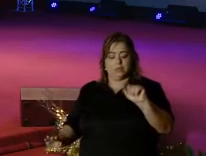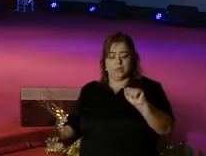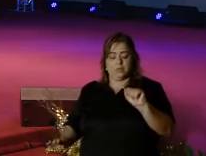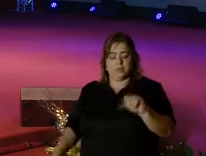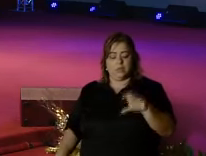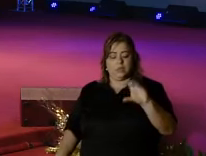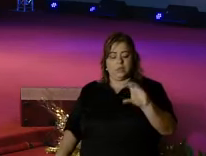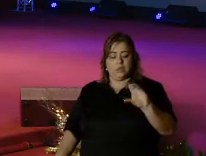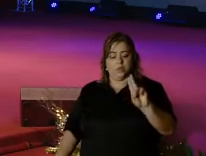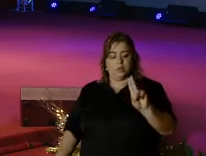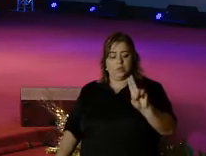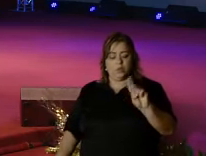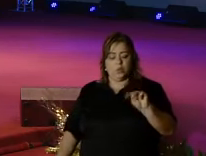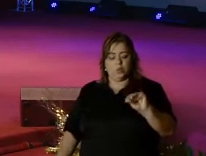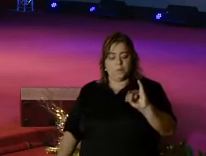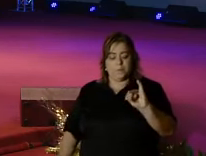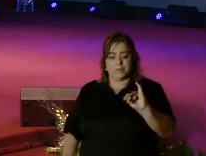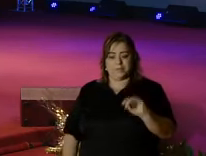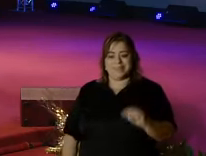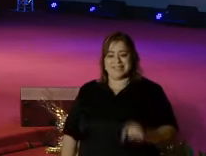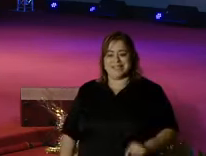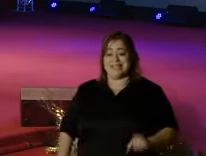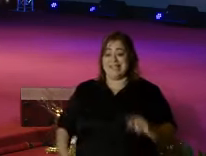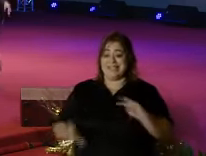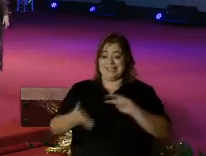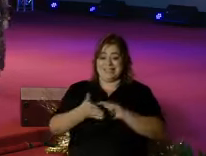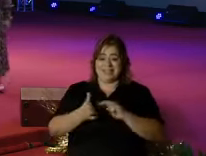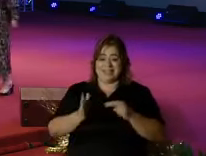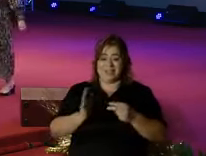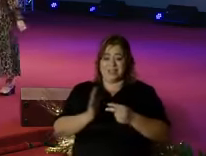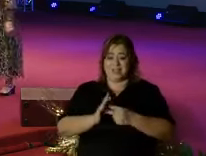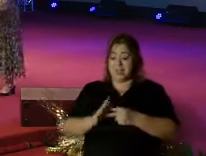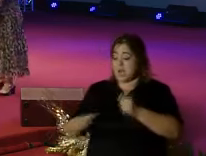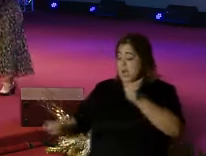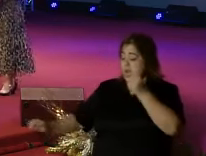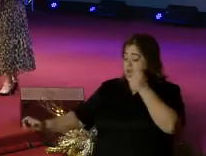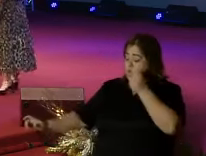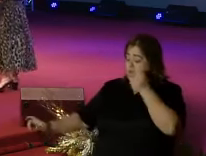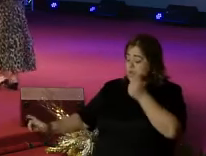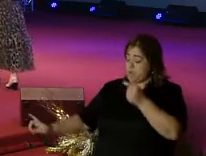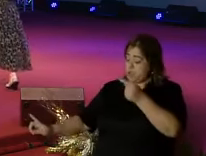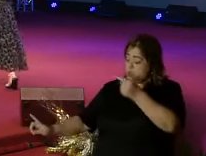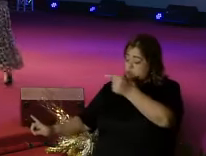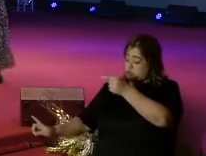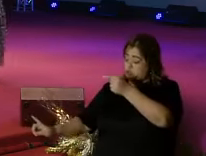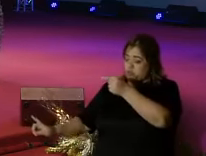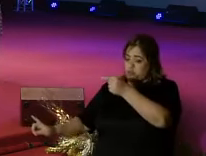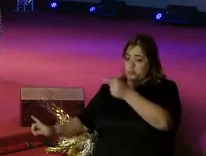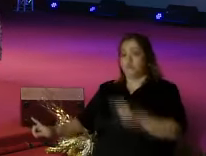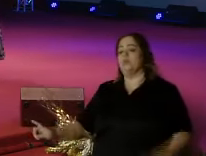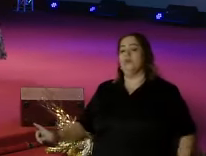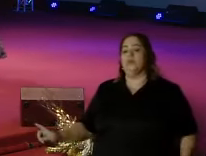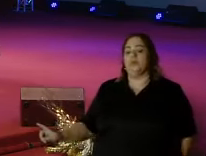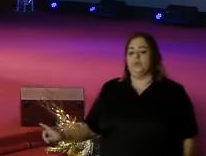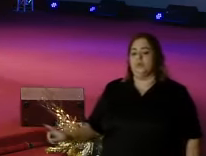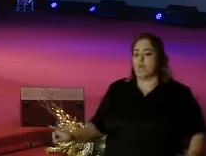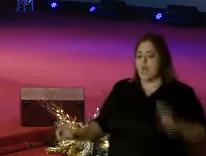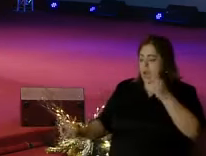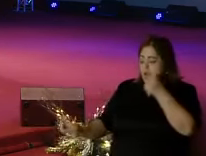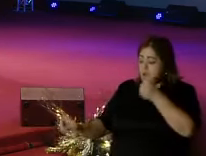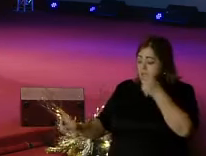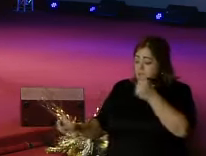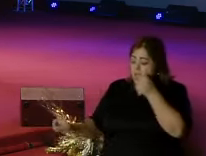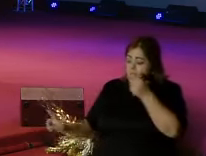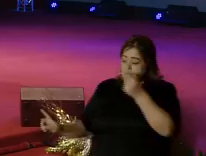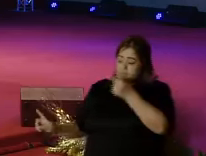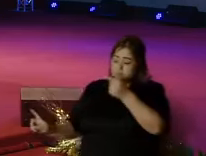Que traducido es, niña. No, todavía no sabemos el nombre de la nena, ¿qué importa?